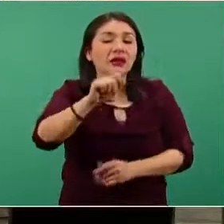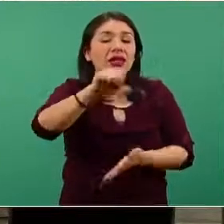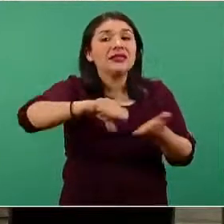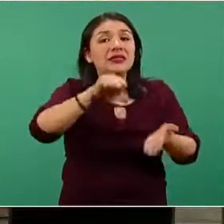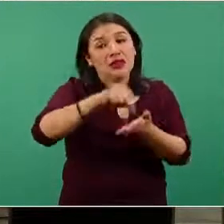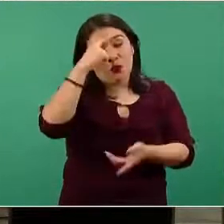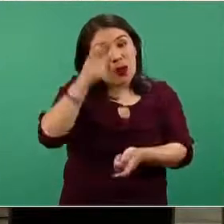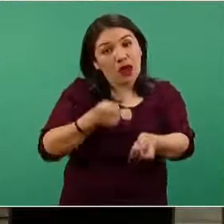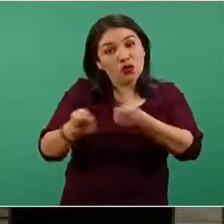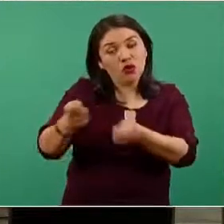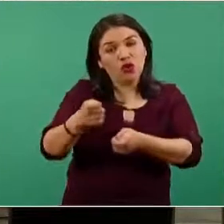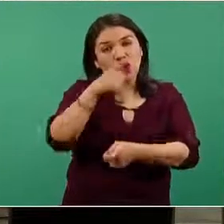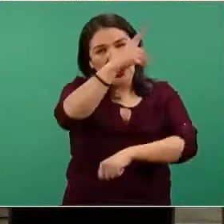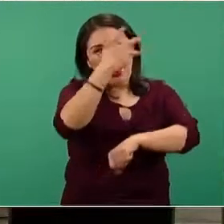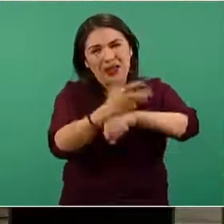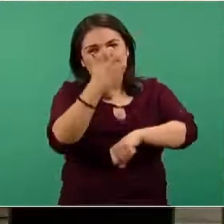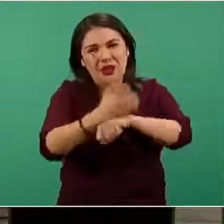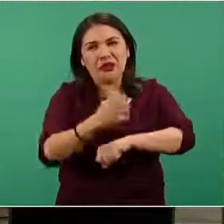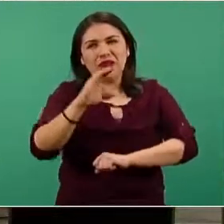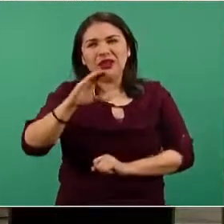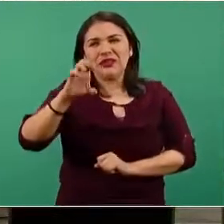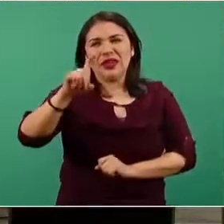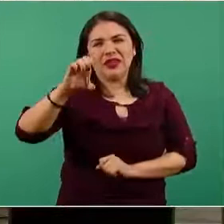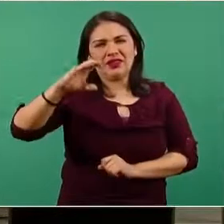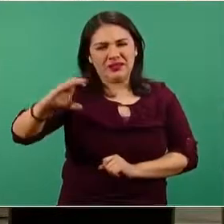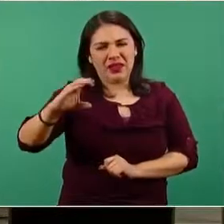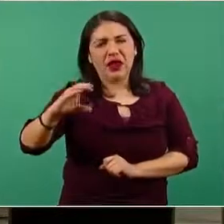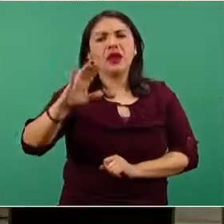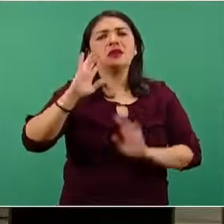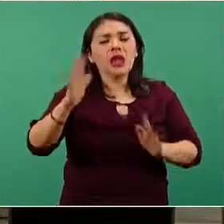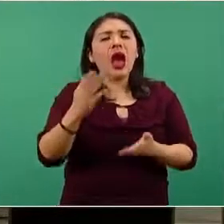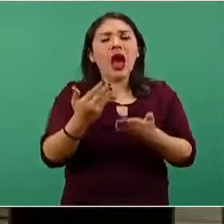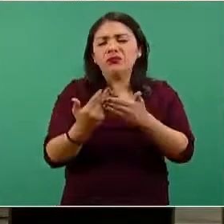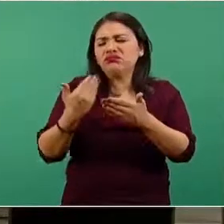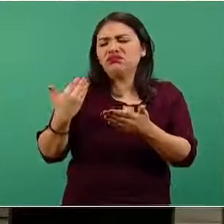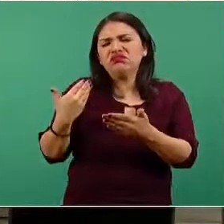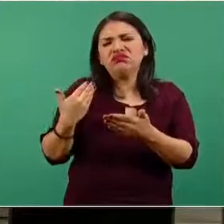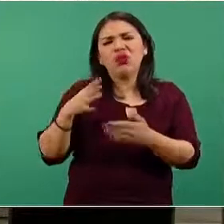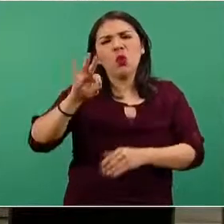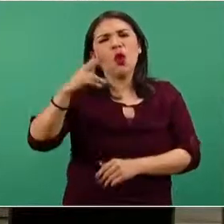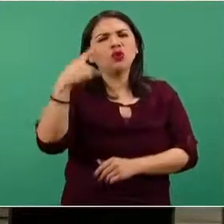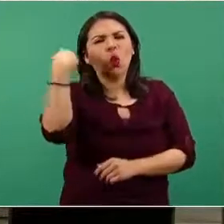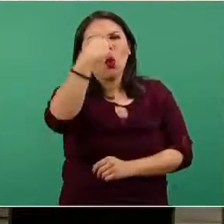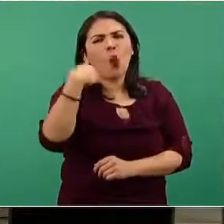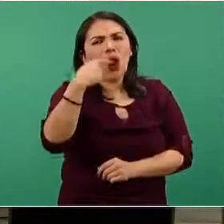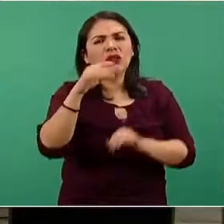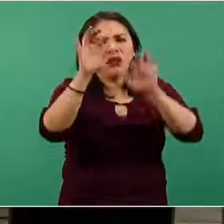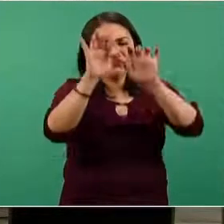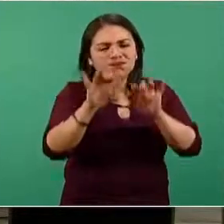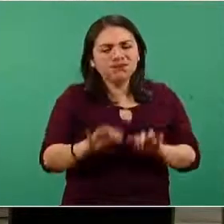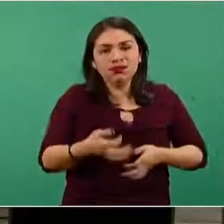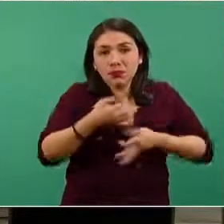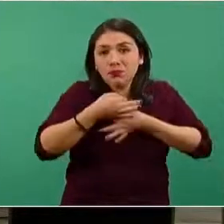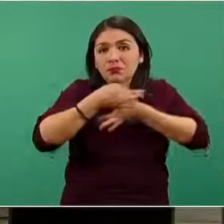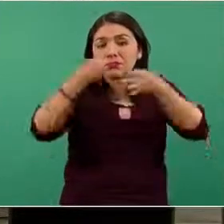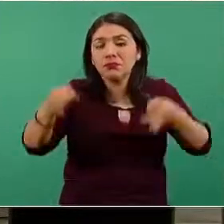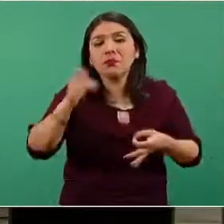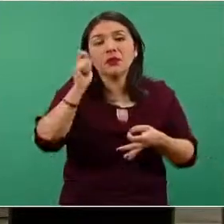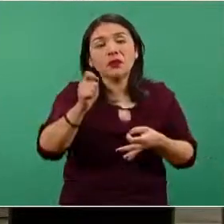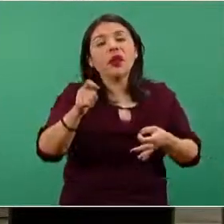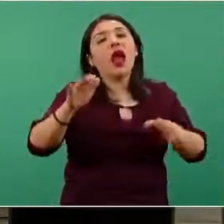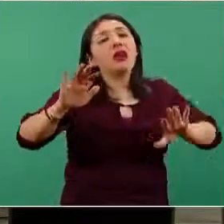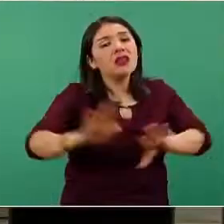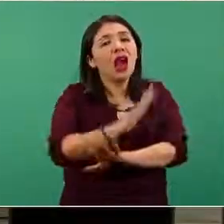de Enfermedades de Estados Unidos, los famosos CDC, acaban de emitir un documento hace 48 o 72 horas donde actualizan